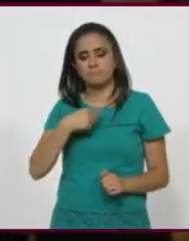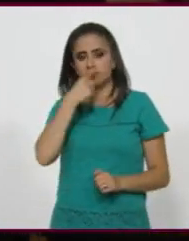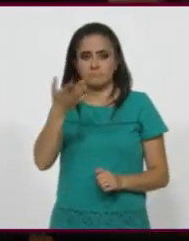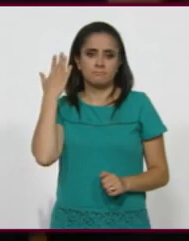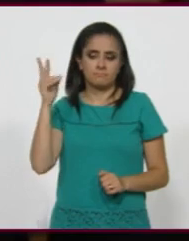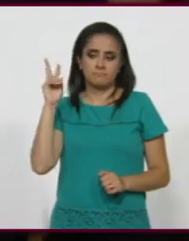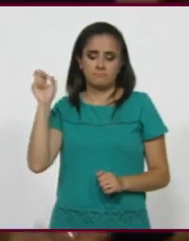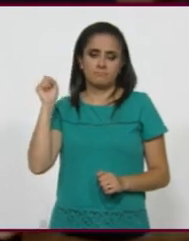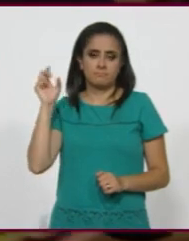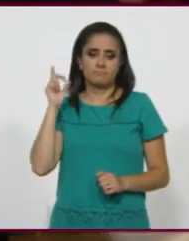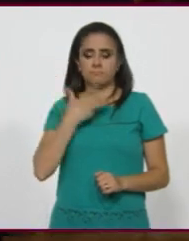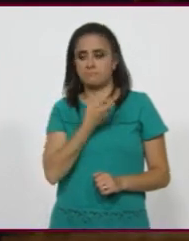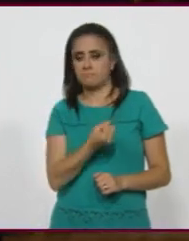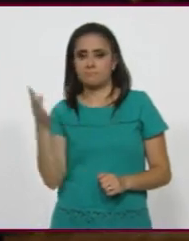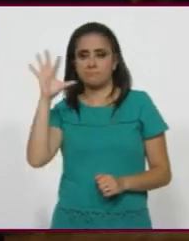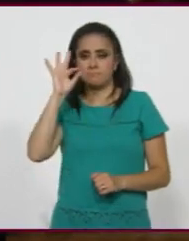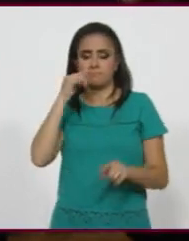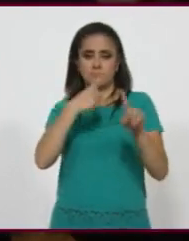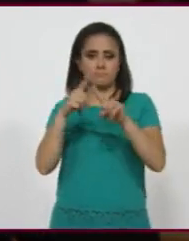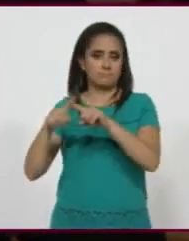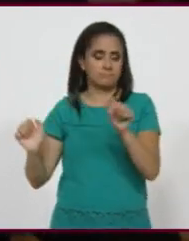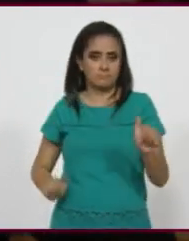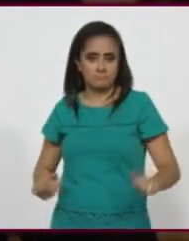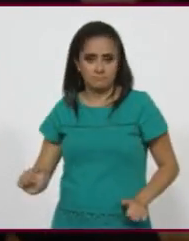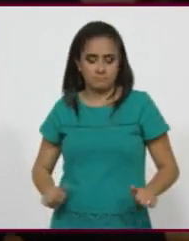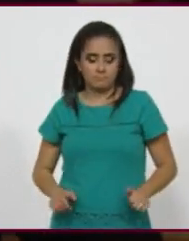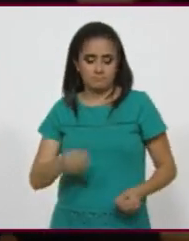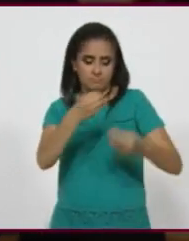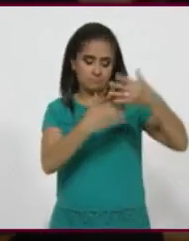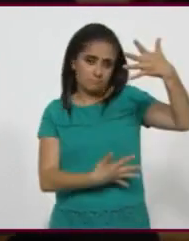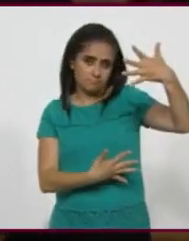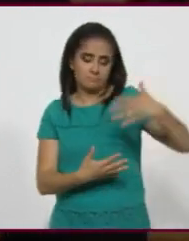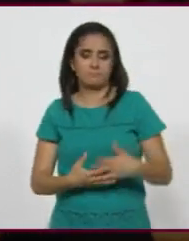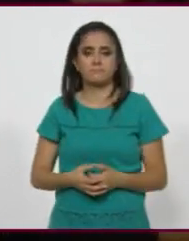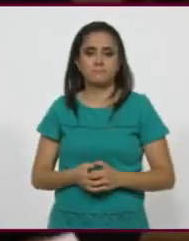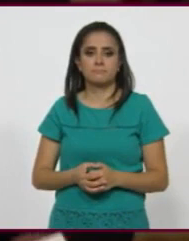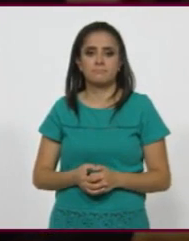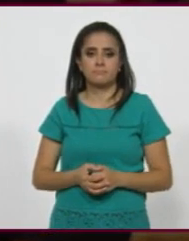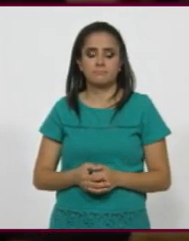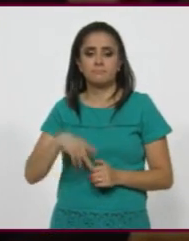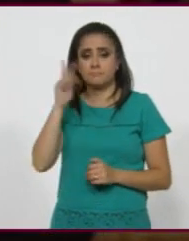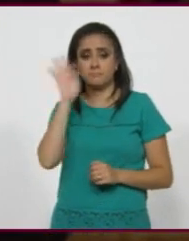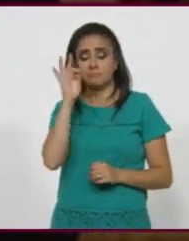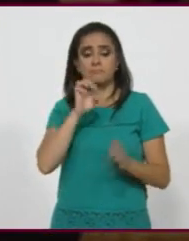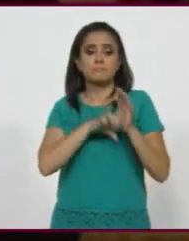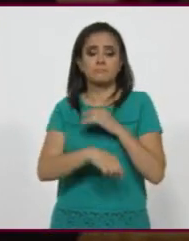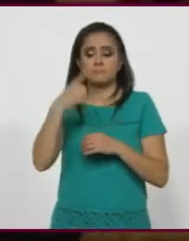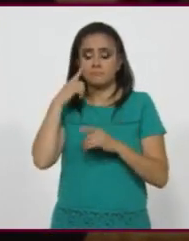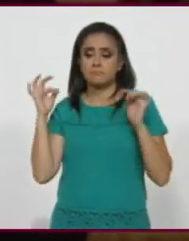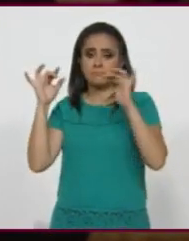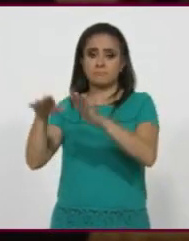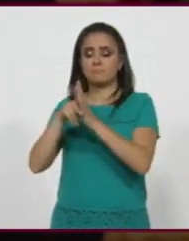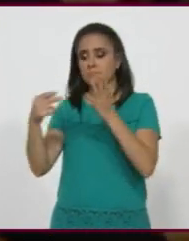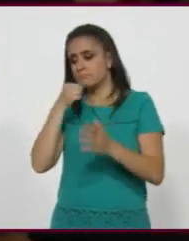semana 40, las que aparecen en la sábana de actividades. Pero si le sumas, por ejemplo, el encuentro de